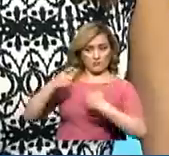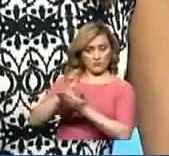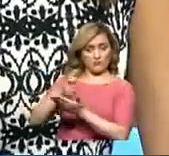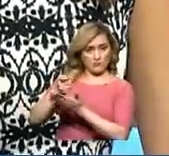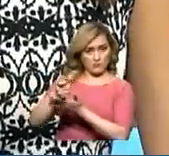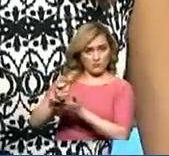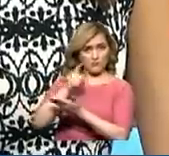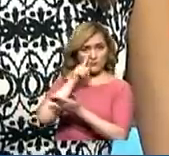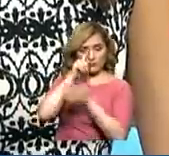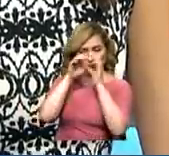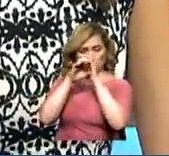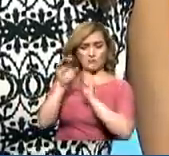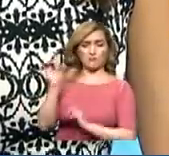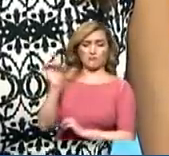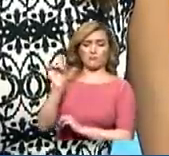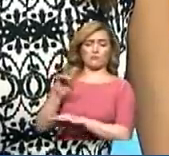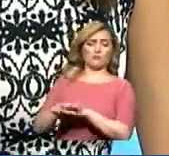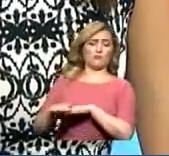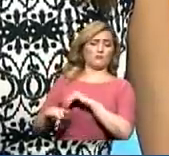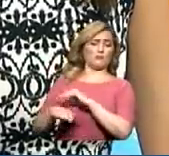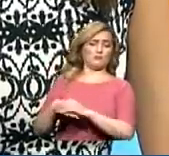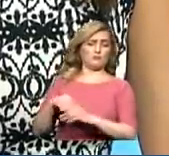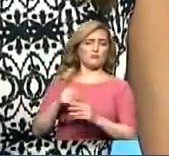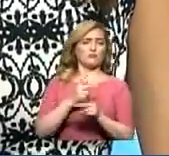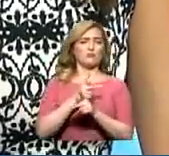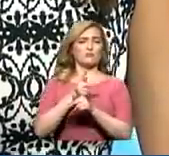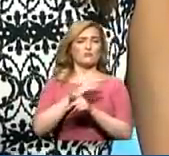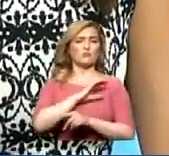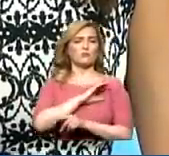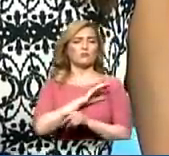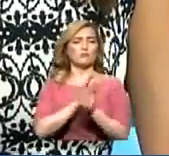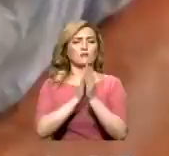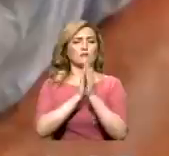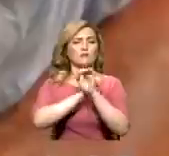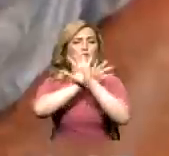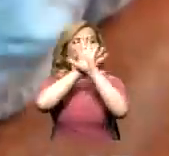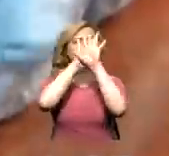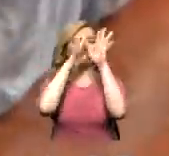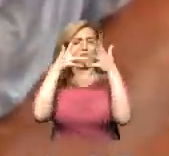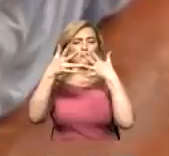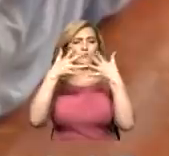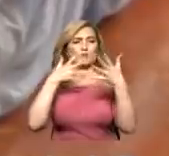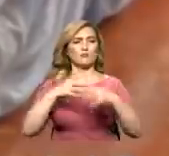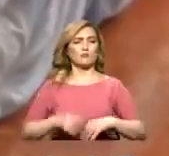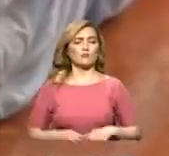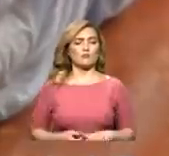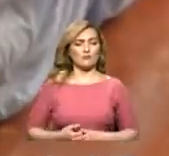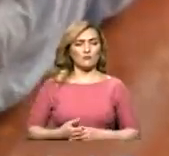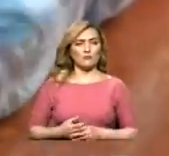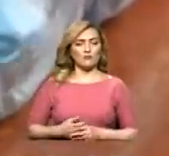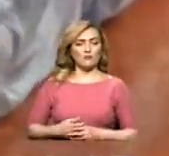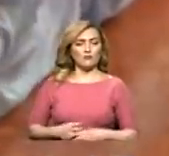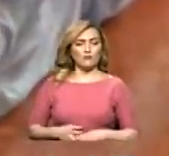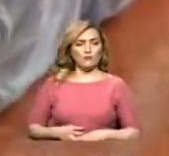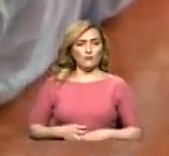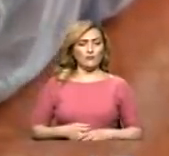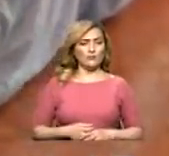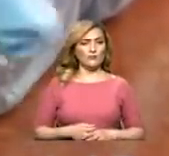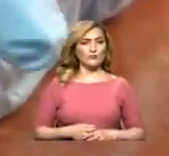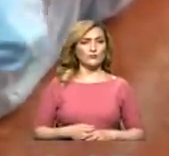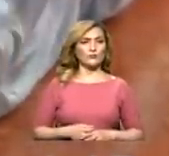adquisición y desde el Consejo Municipal se pide claridad y transparencia. Subir desde